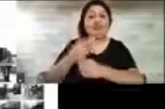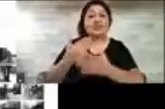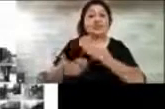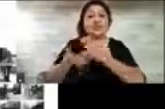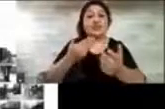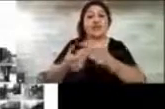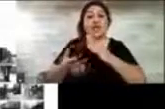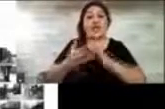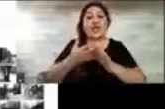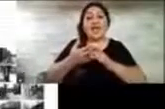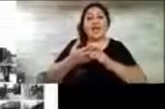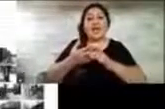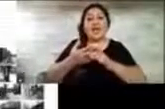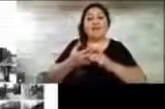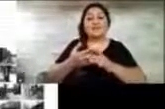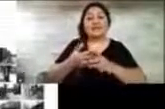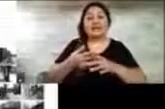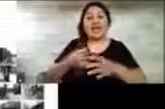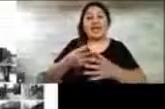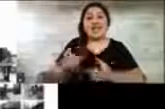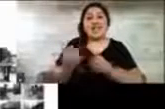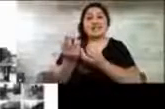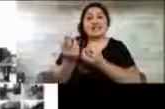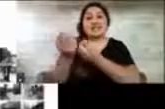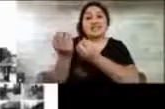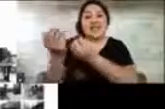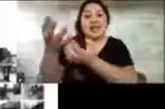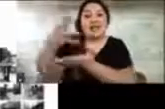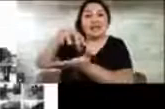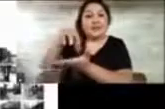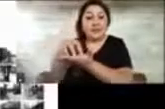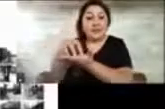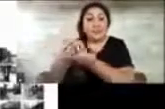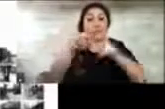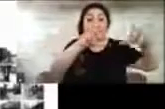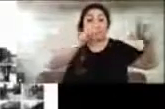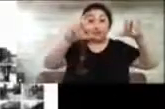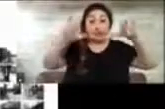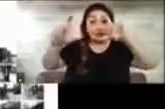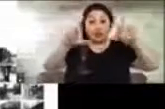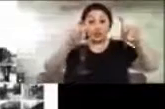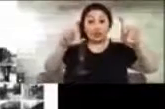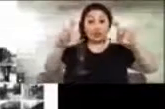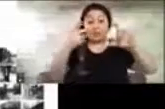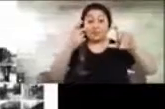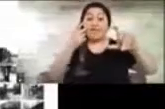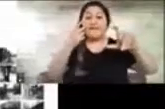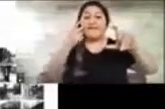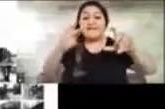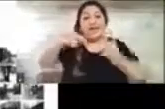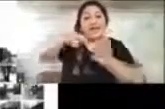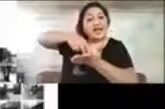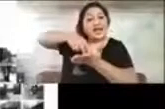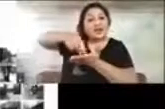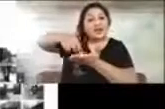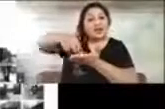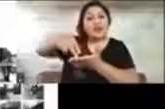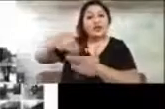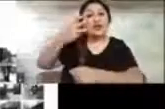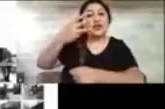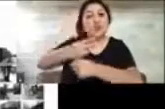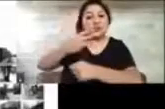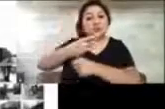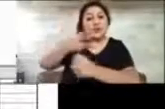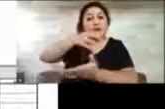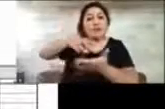través de entrevistas y seguimientos fotográficos para poder reconocer y caracterizar el recorrido de los adultos mayores en la población de